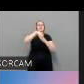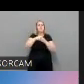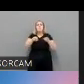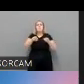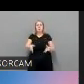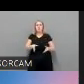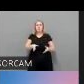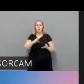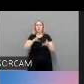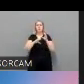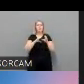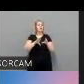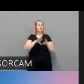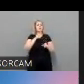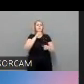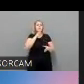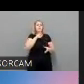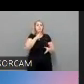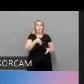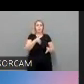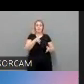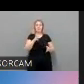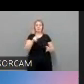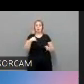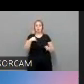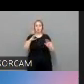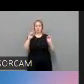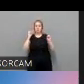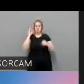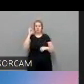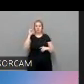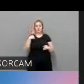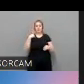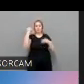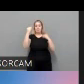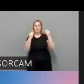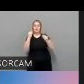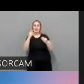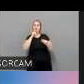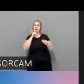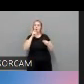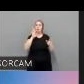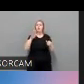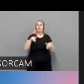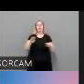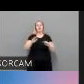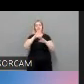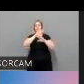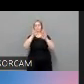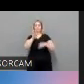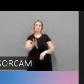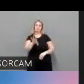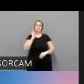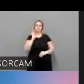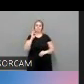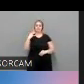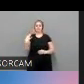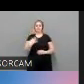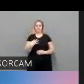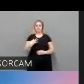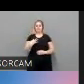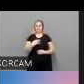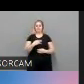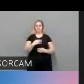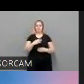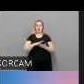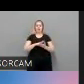en la comunicación. La verdad es que cuando preparé esta ponencia le di muchas vueltas a cómo hacerlo y al final pensé que hablar en